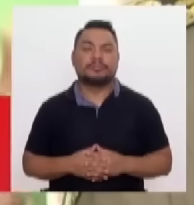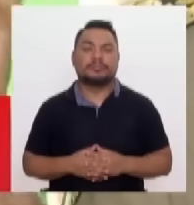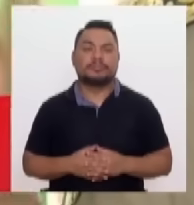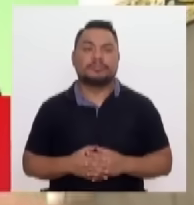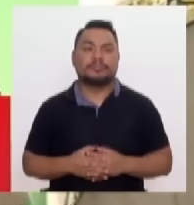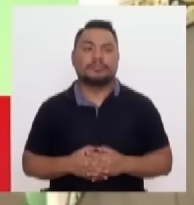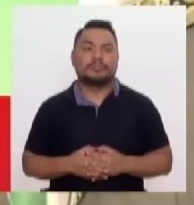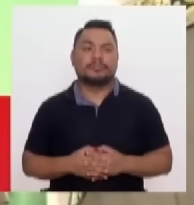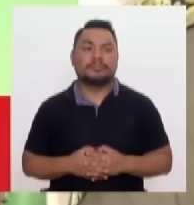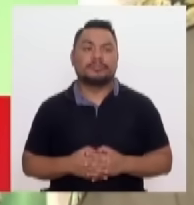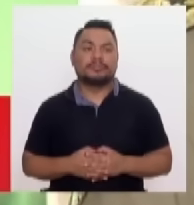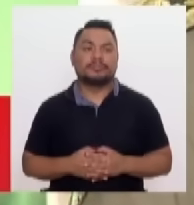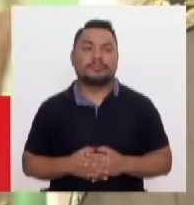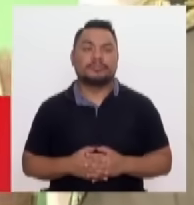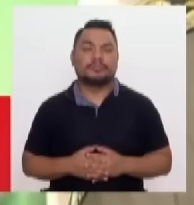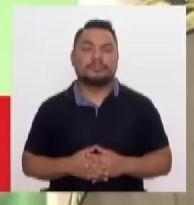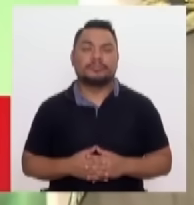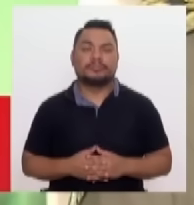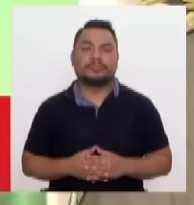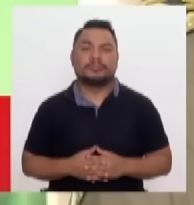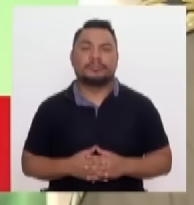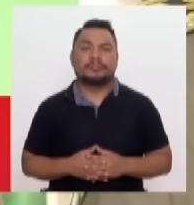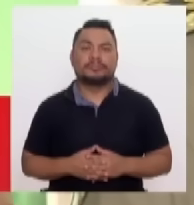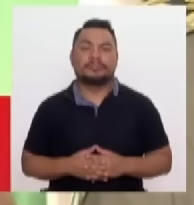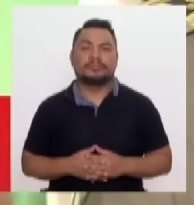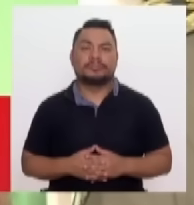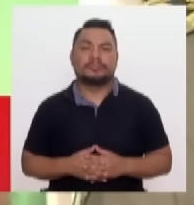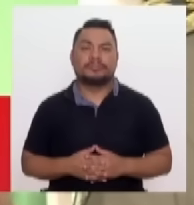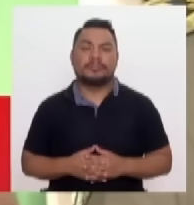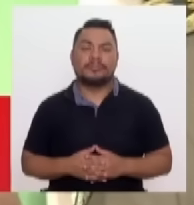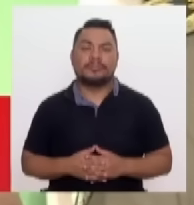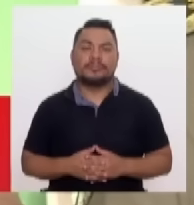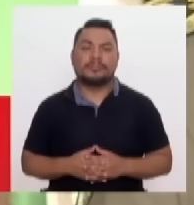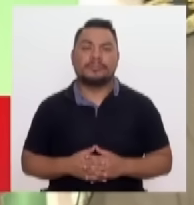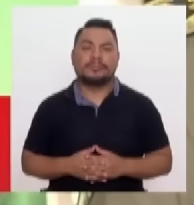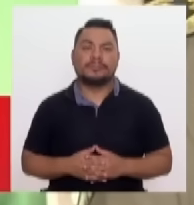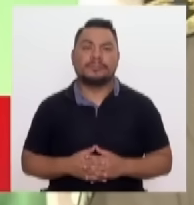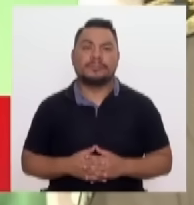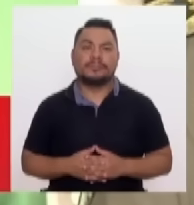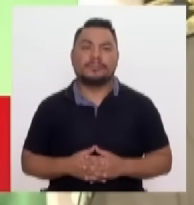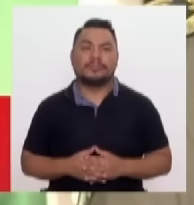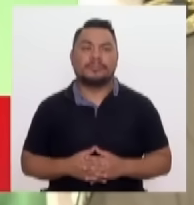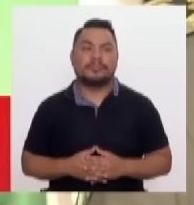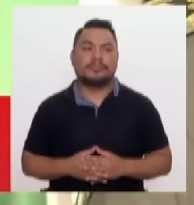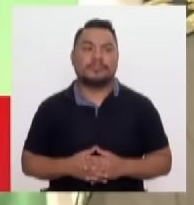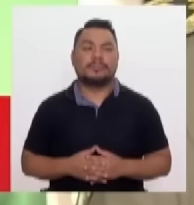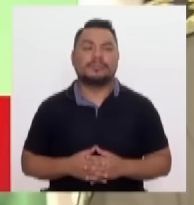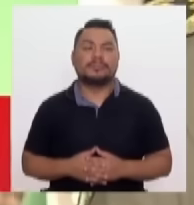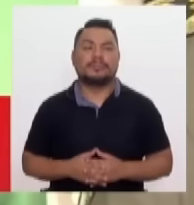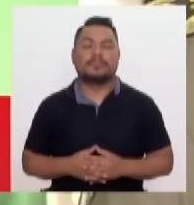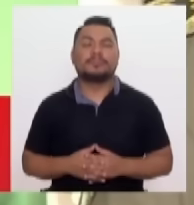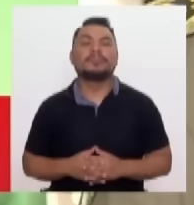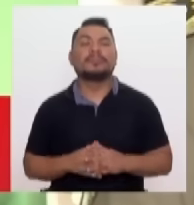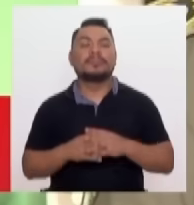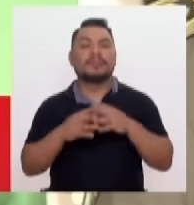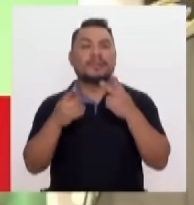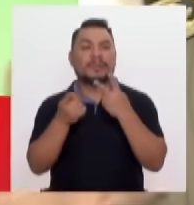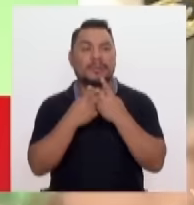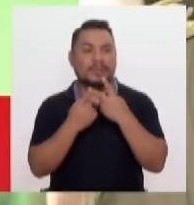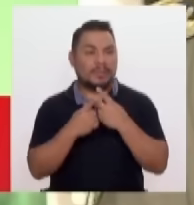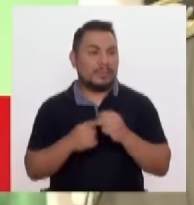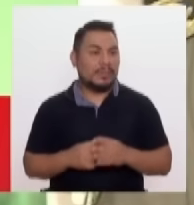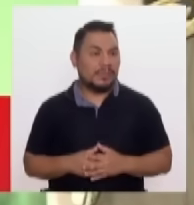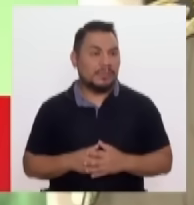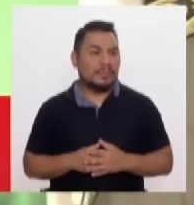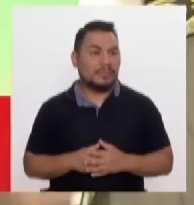investigación, de su Ministerio Público y de su Poder Judicial. El segundo caso, que también es de la DIRINCRI y